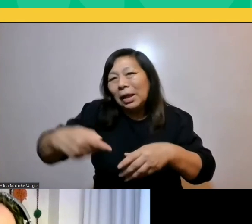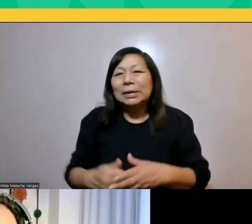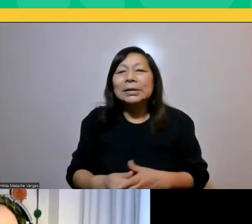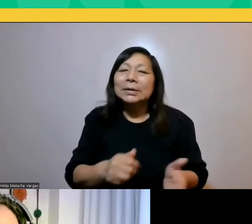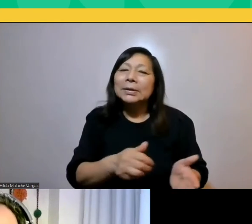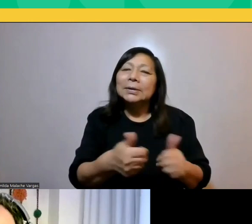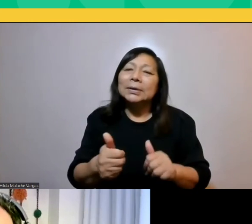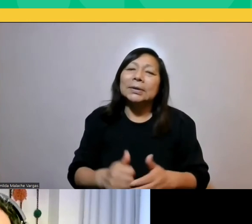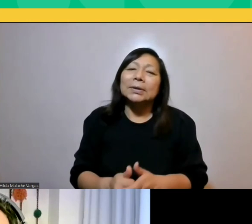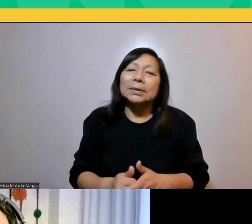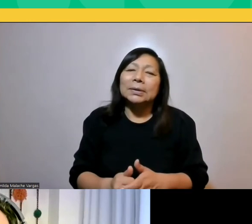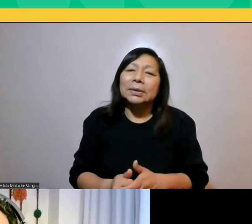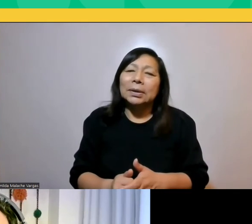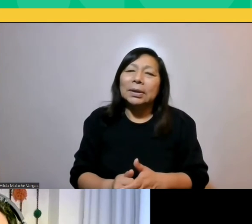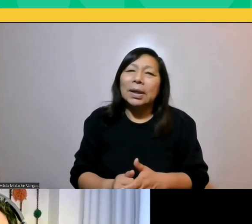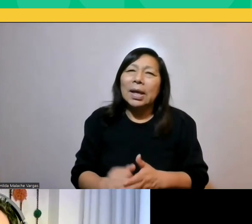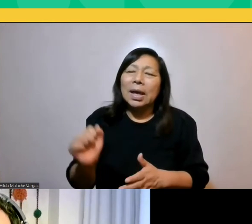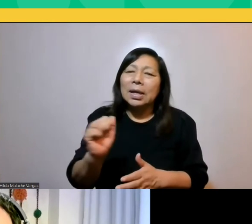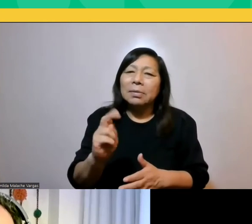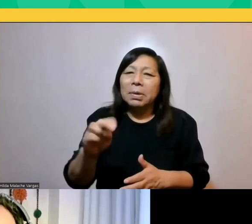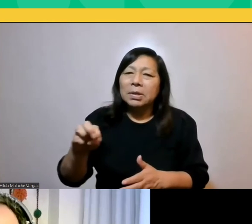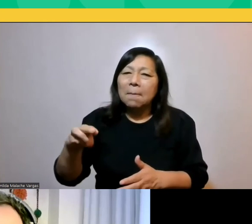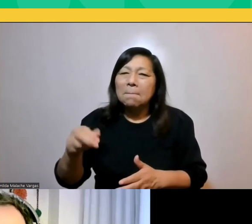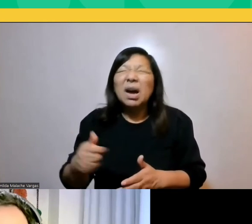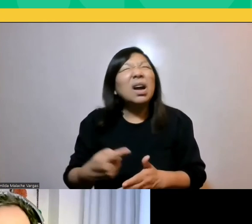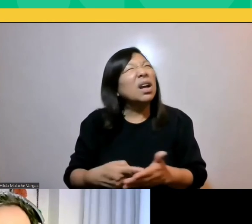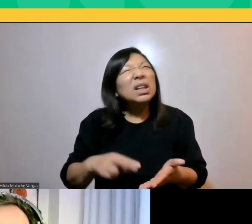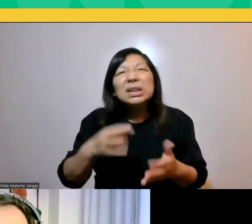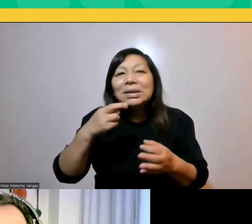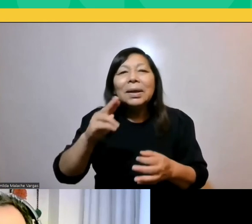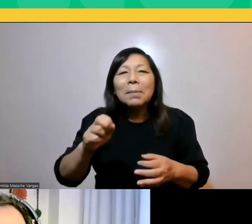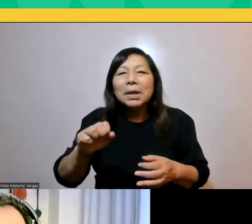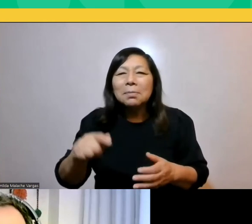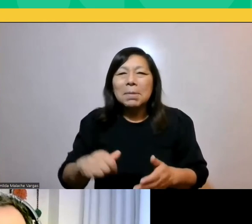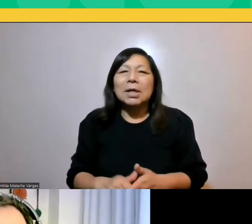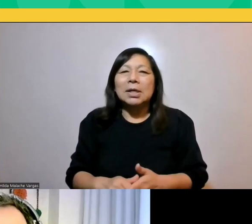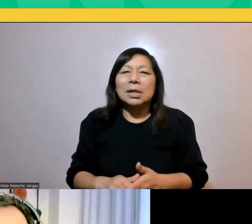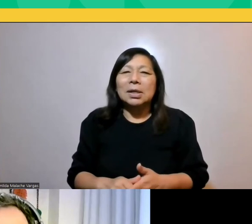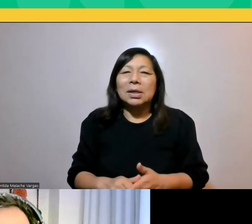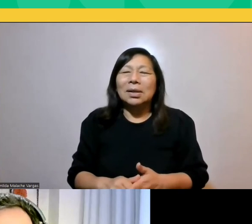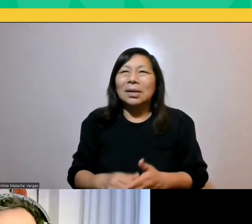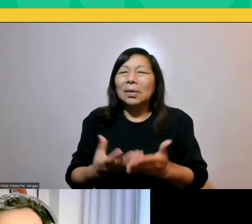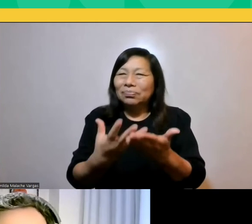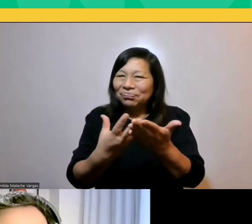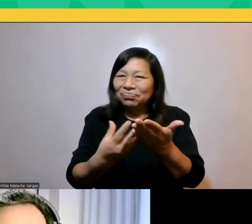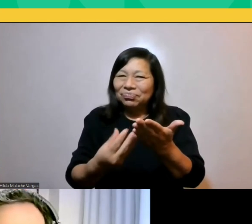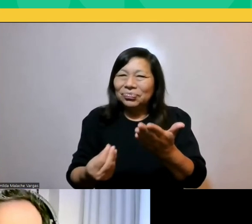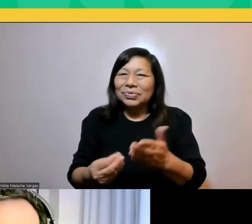algo sobre el esmegma en mujeres. ¿Qué es Ujú. exactamente? Es una secreción